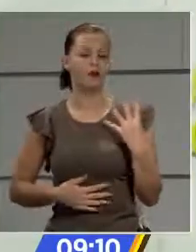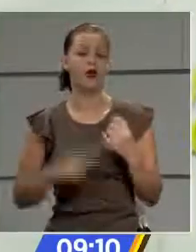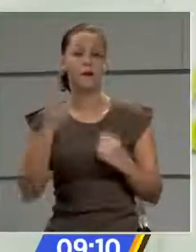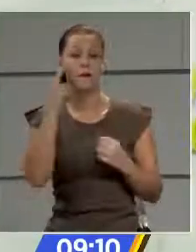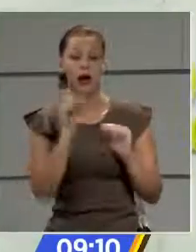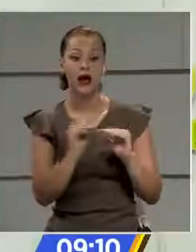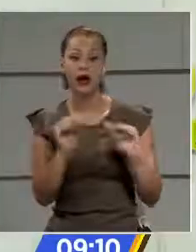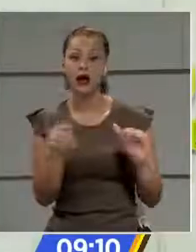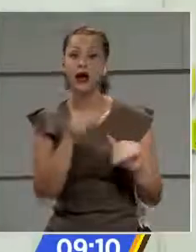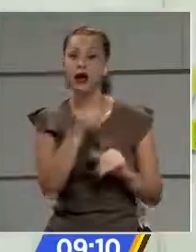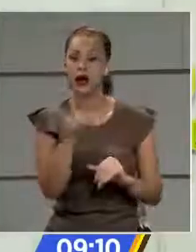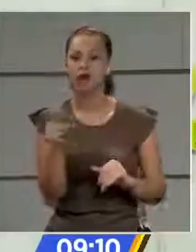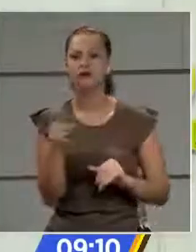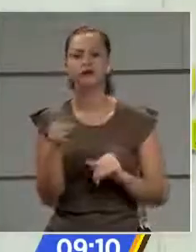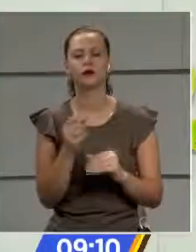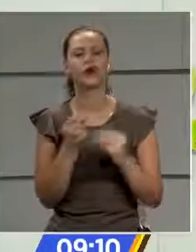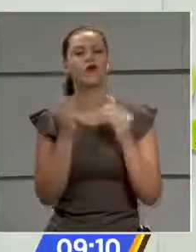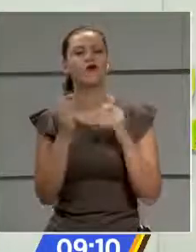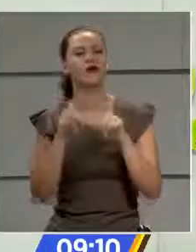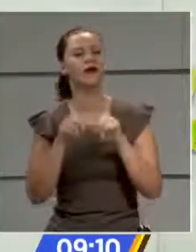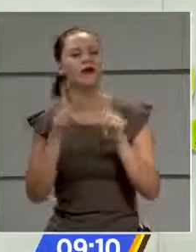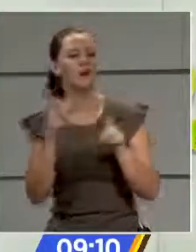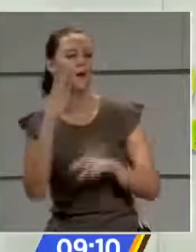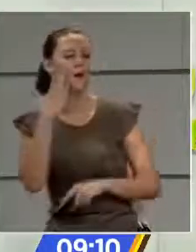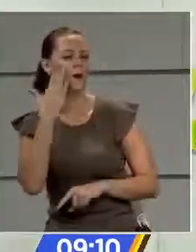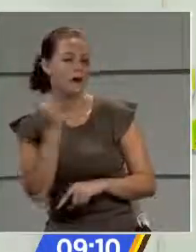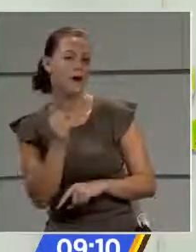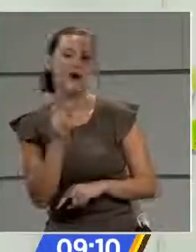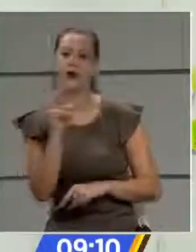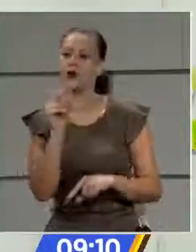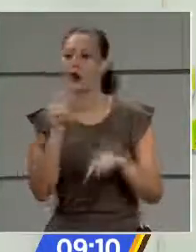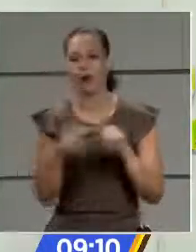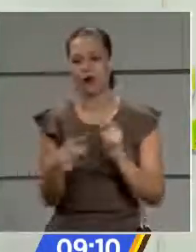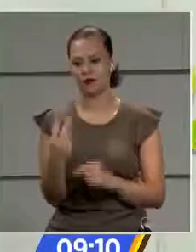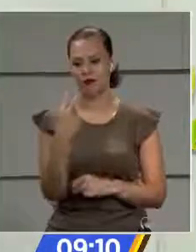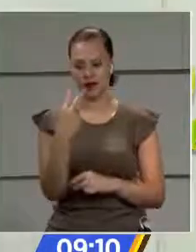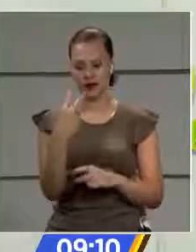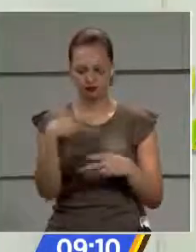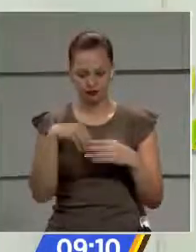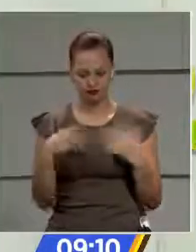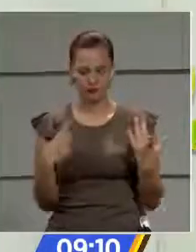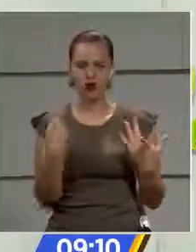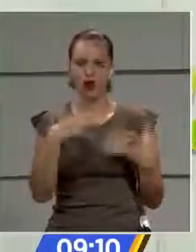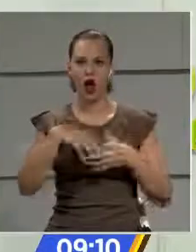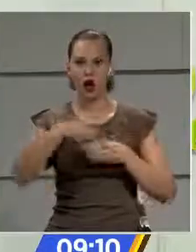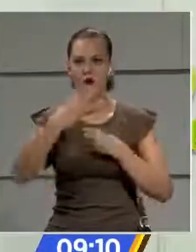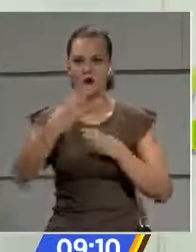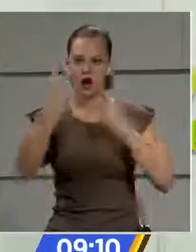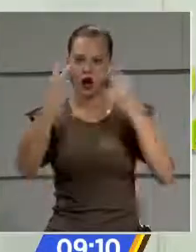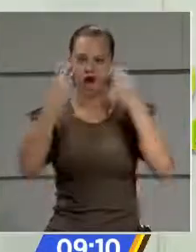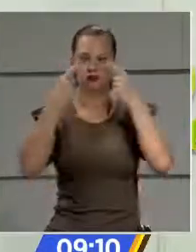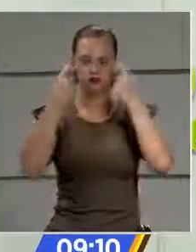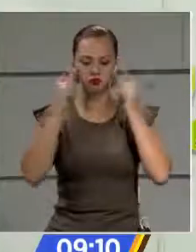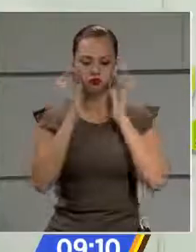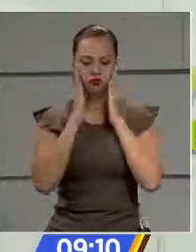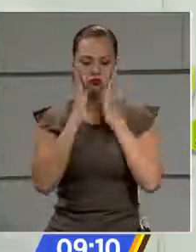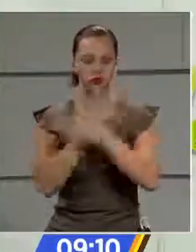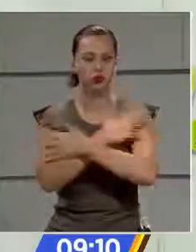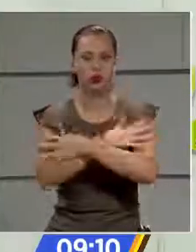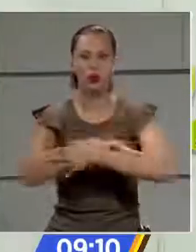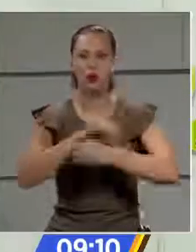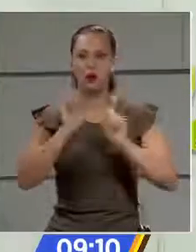niños y niñas es muy particular porque no los pueden ver, a diferencia, ¿verdad?, de las partes que podemos visiblemente tocarnos